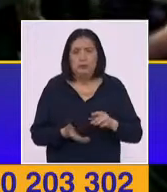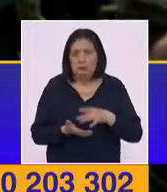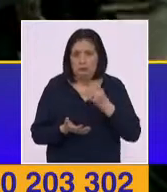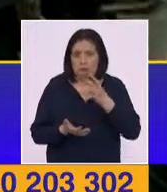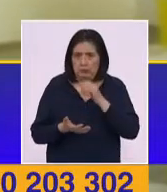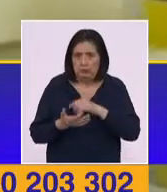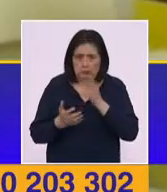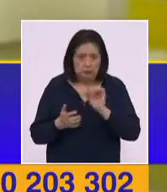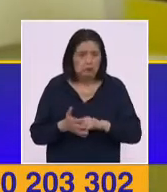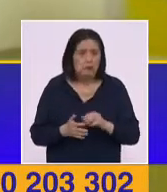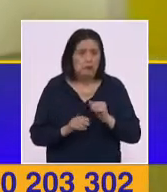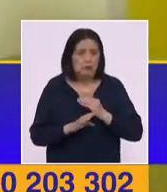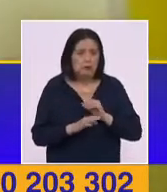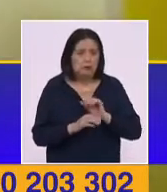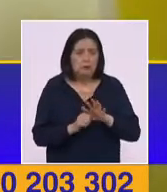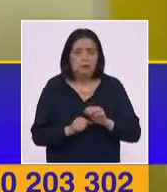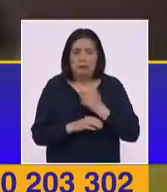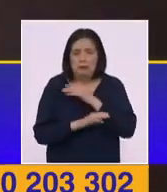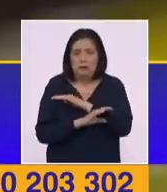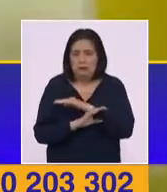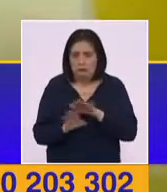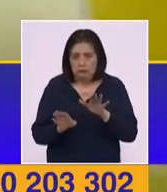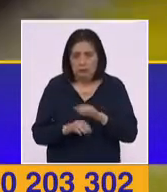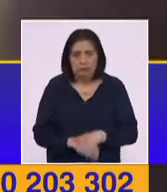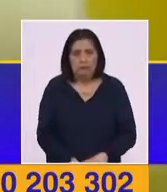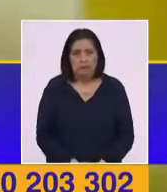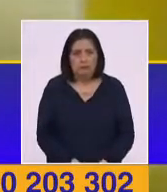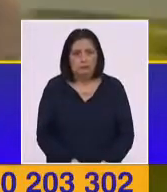para ponerle fin a la pandemia del coronavirus.